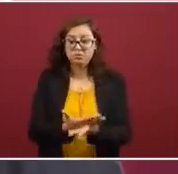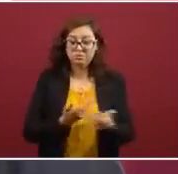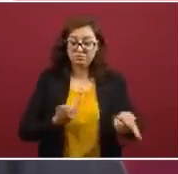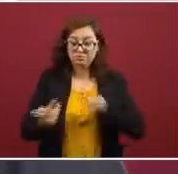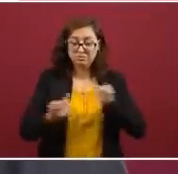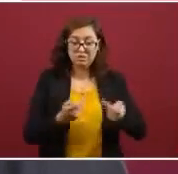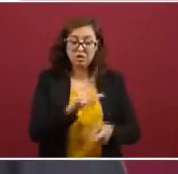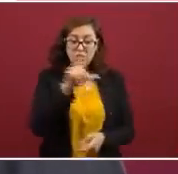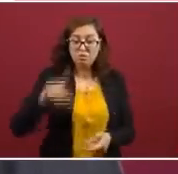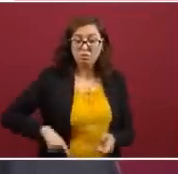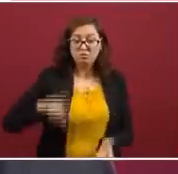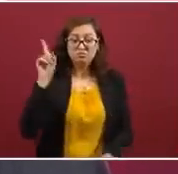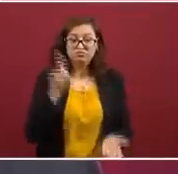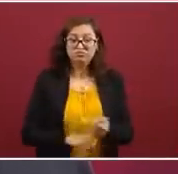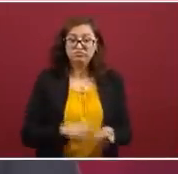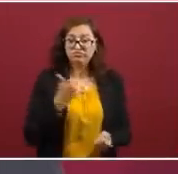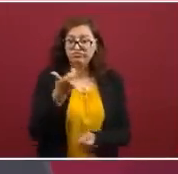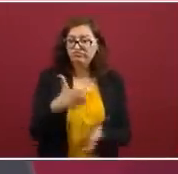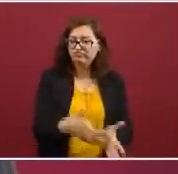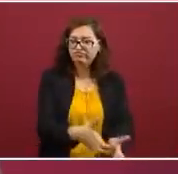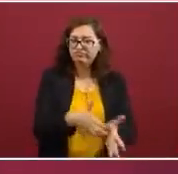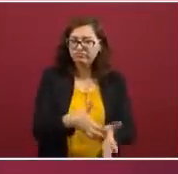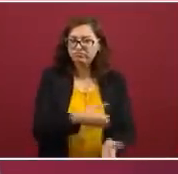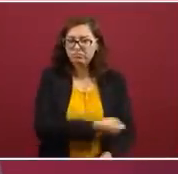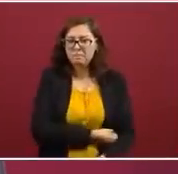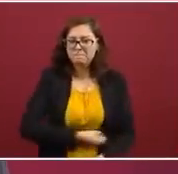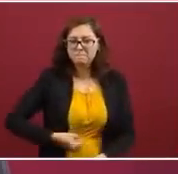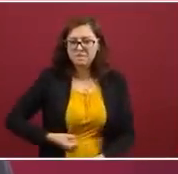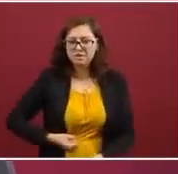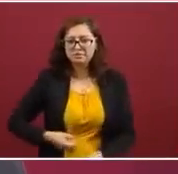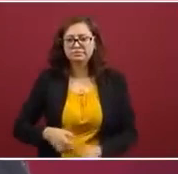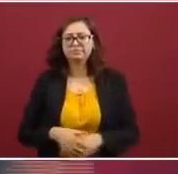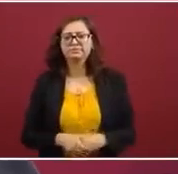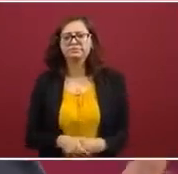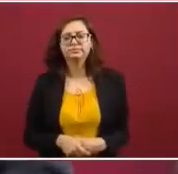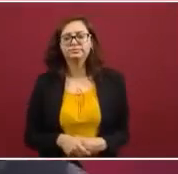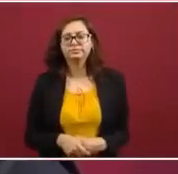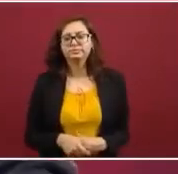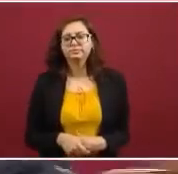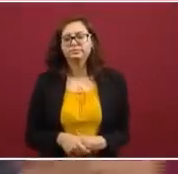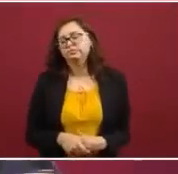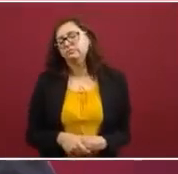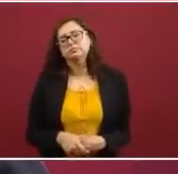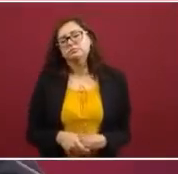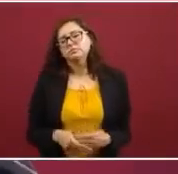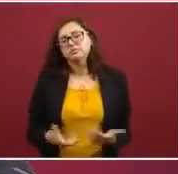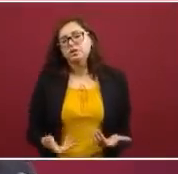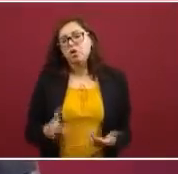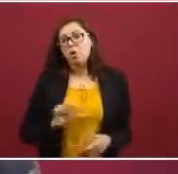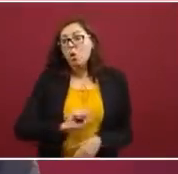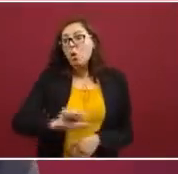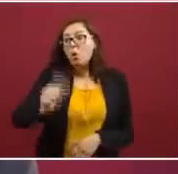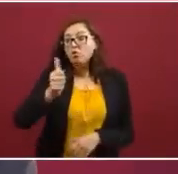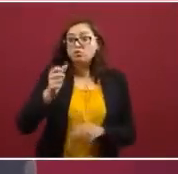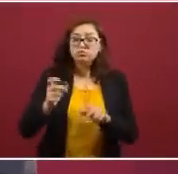y lo que se está liberando, como se anunció hace una